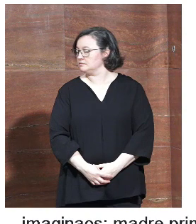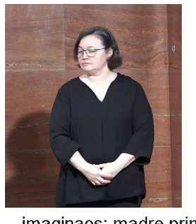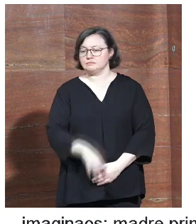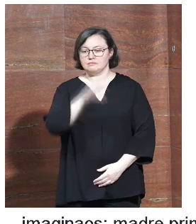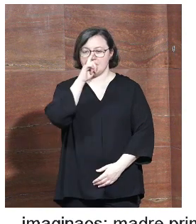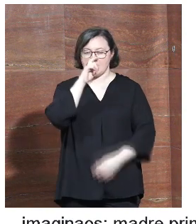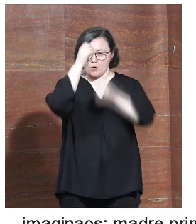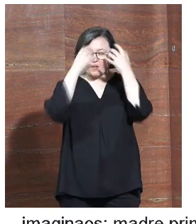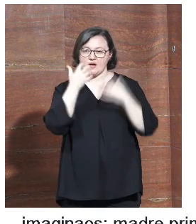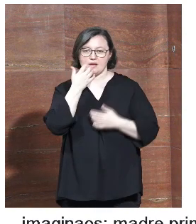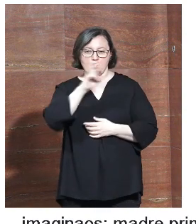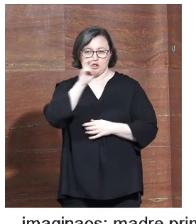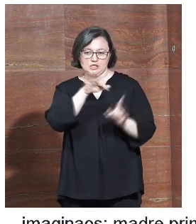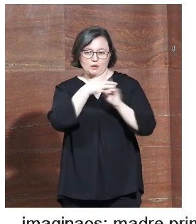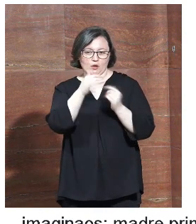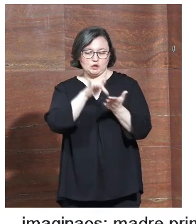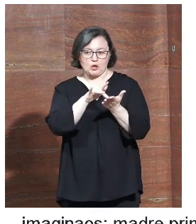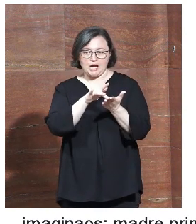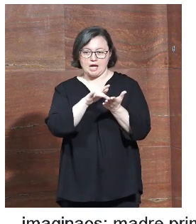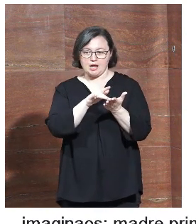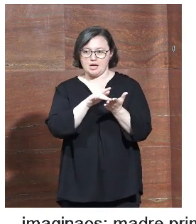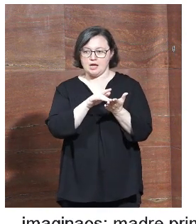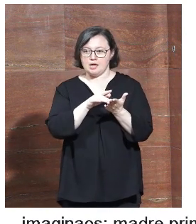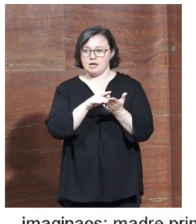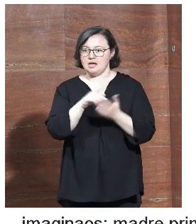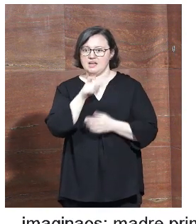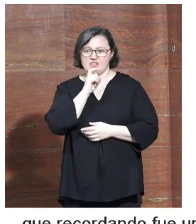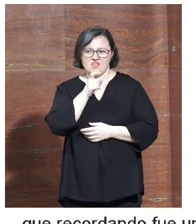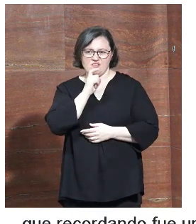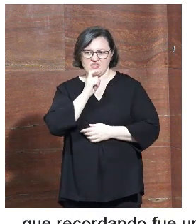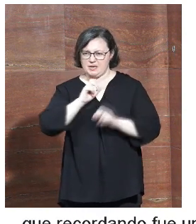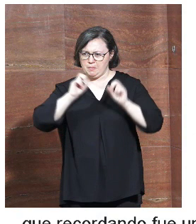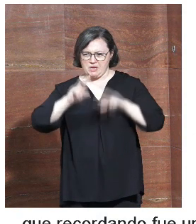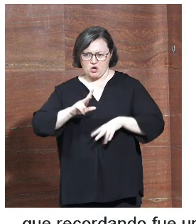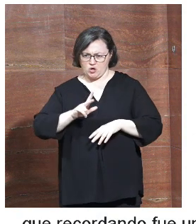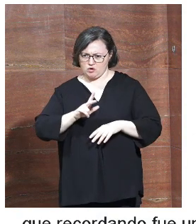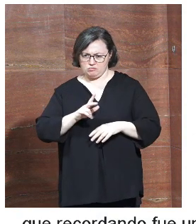Recuerdo, por ejemplo, una situación que era lo que más difícil me podría